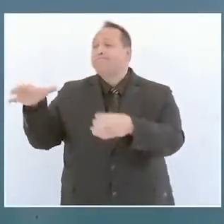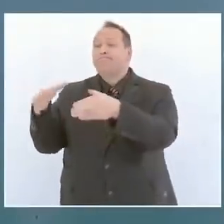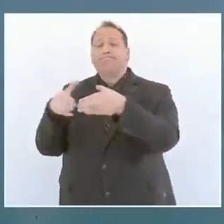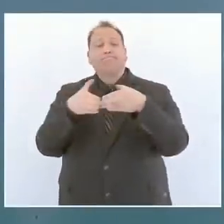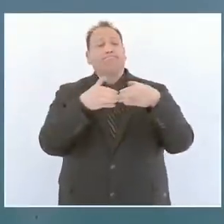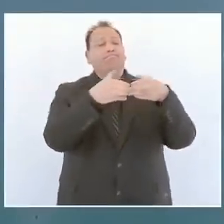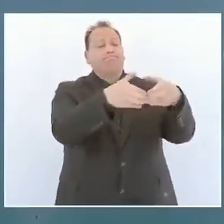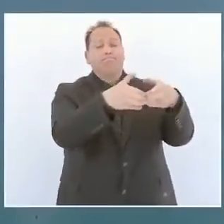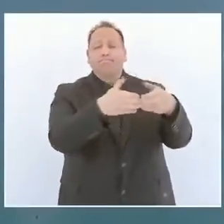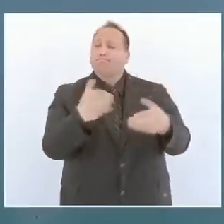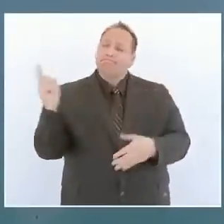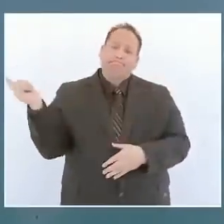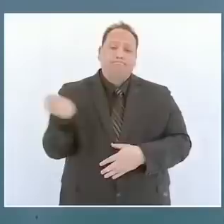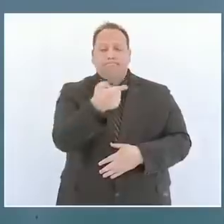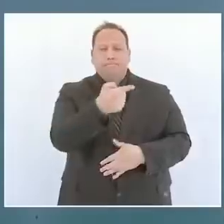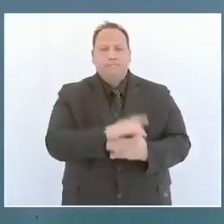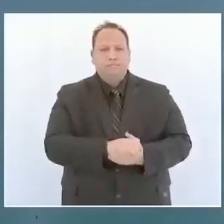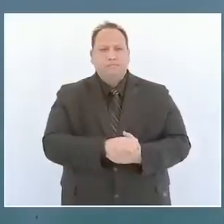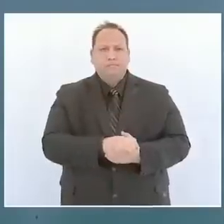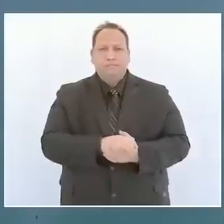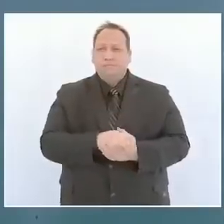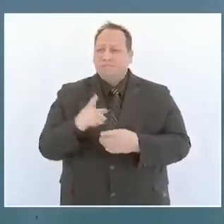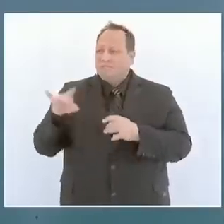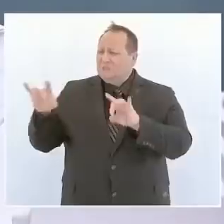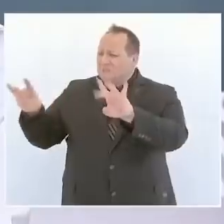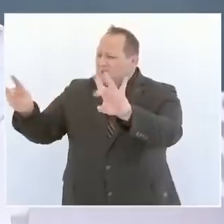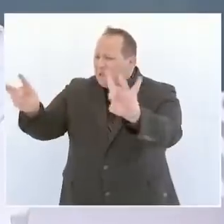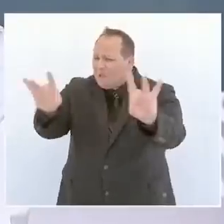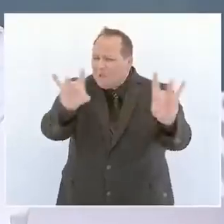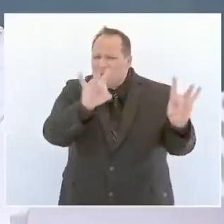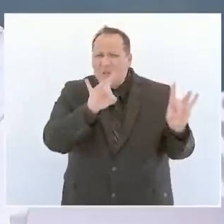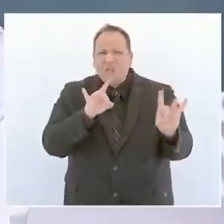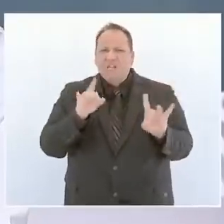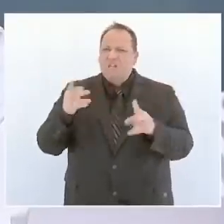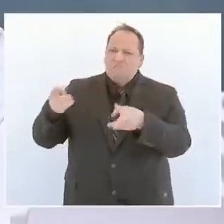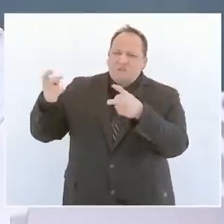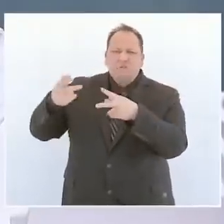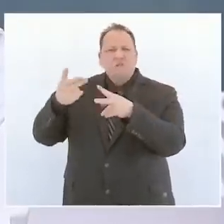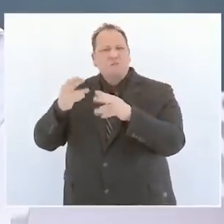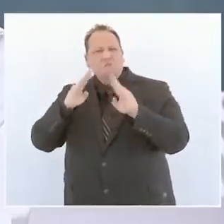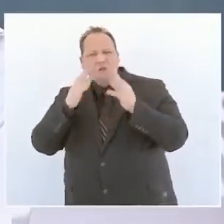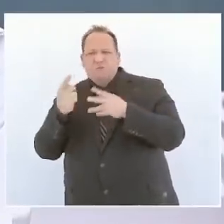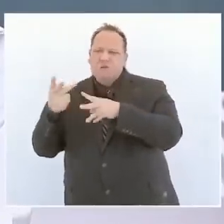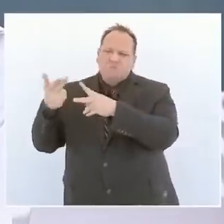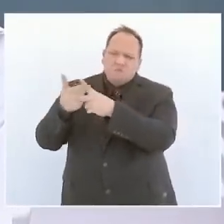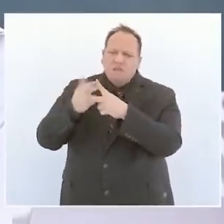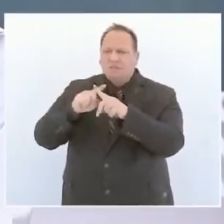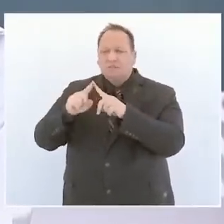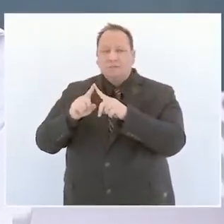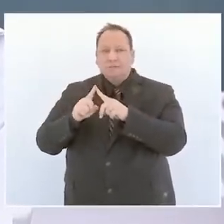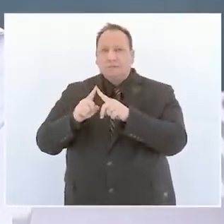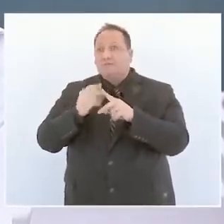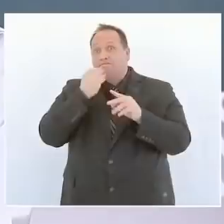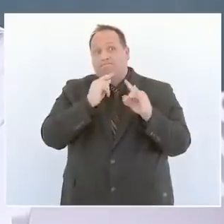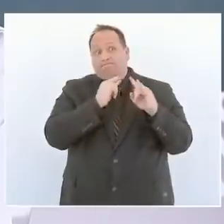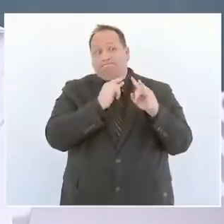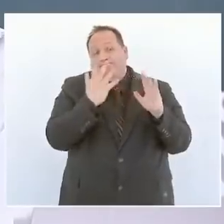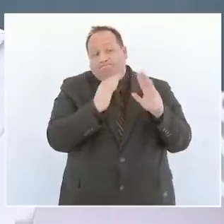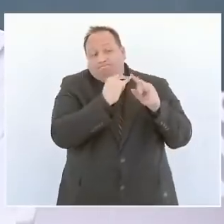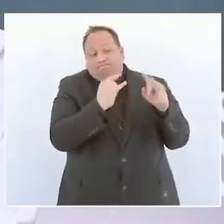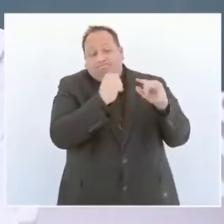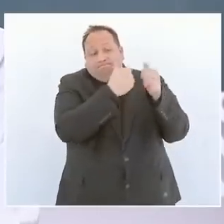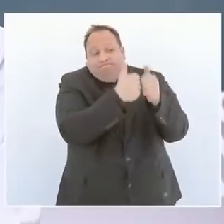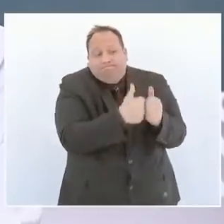a enfrentar a la delincuencia y tenían que acampar